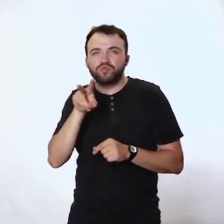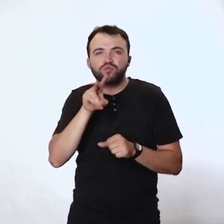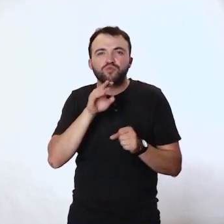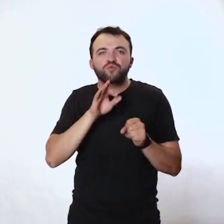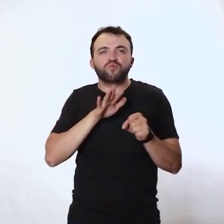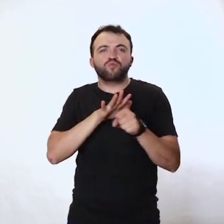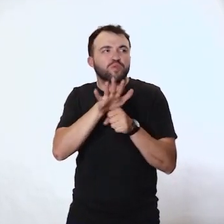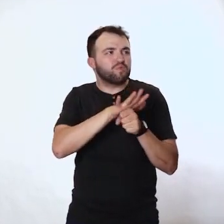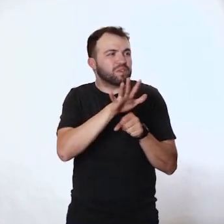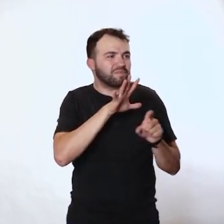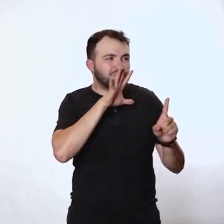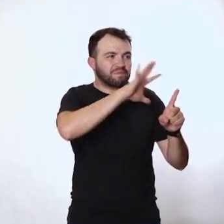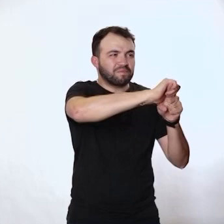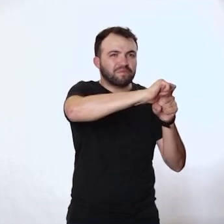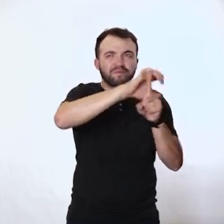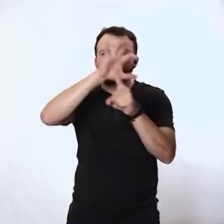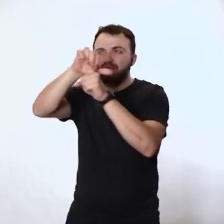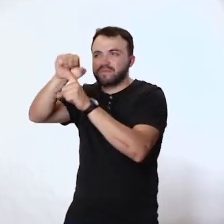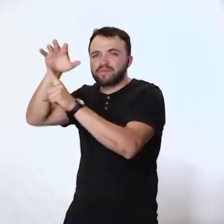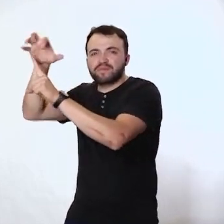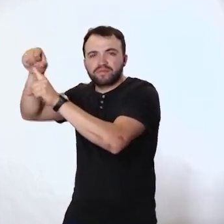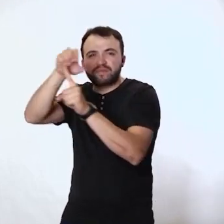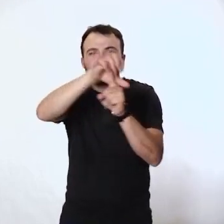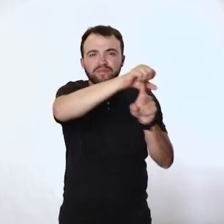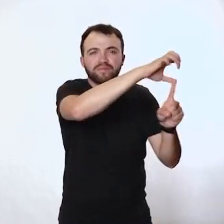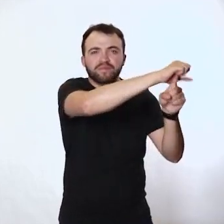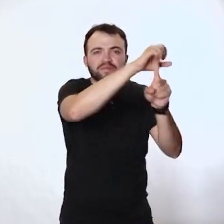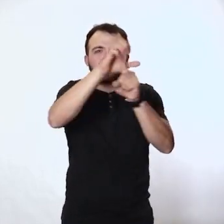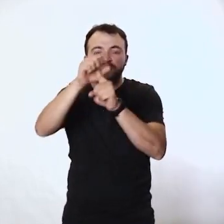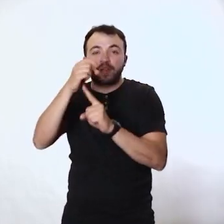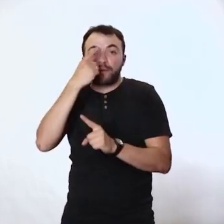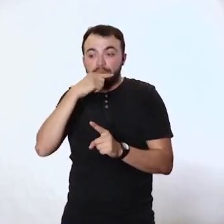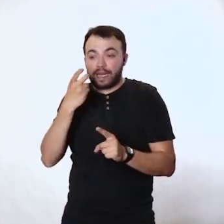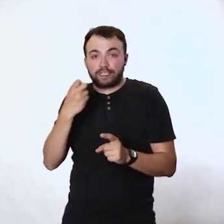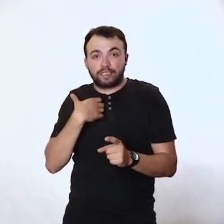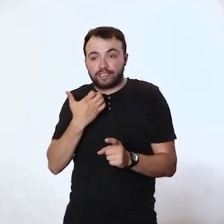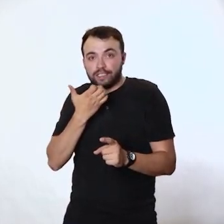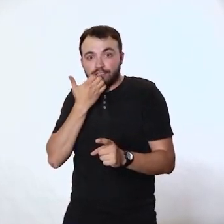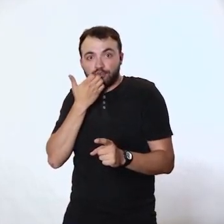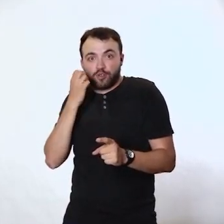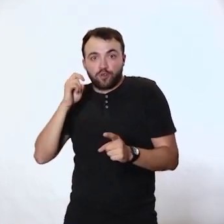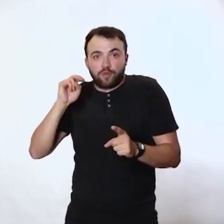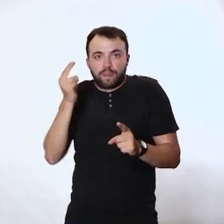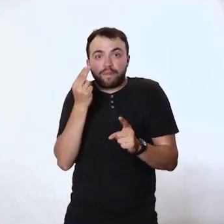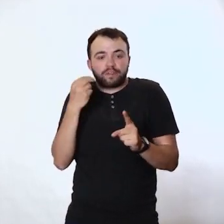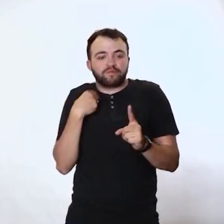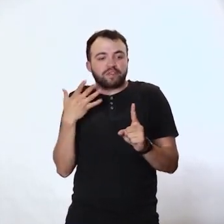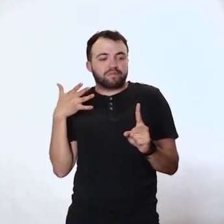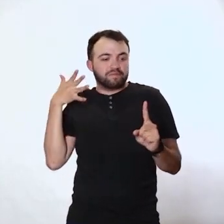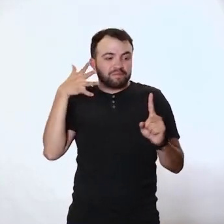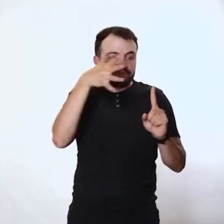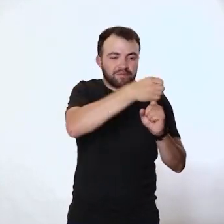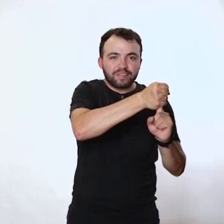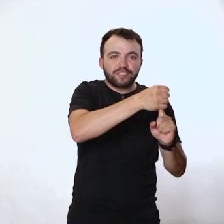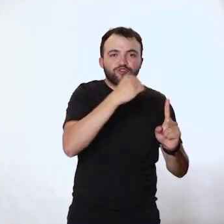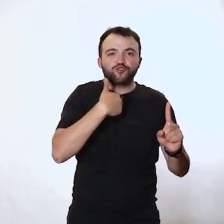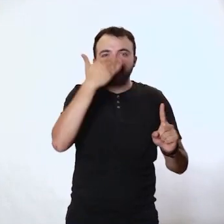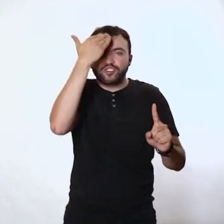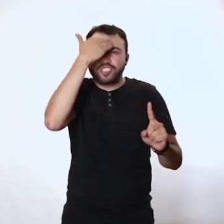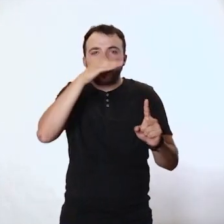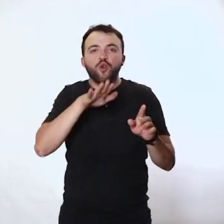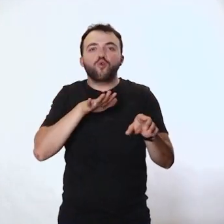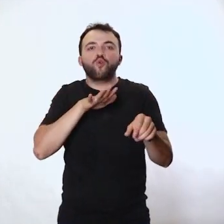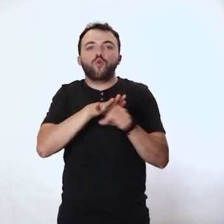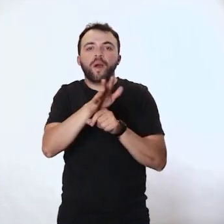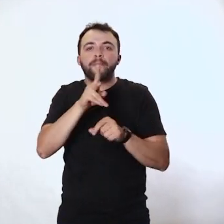través de pasantías, prácticas profesionales, voluntariados, etcétera. Hay muchas formas de empezar a vincularse para validar que lo que